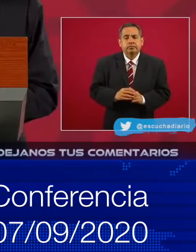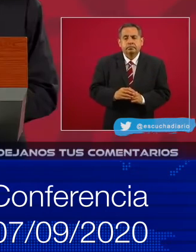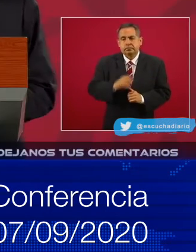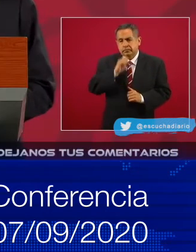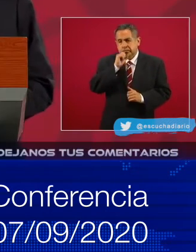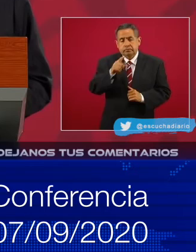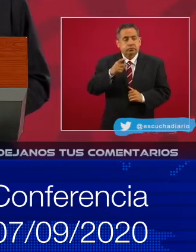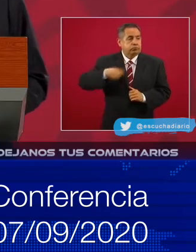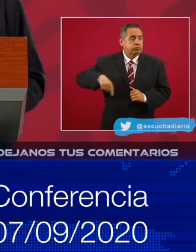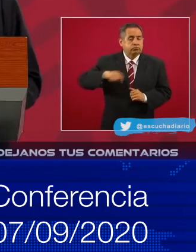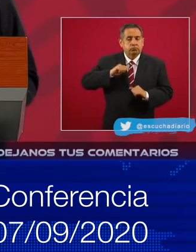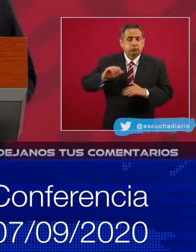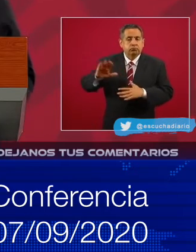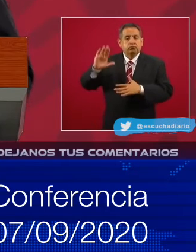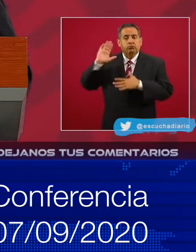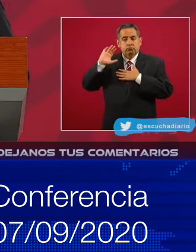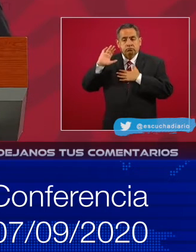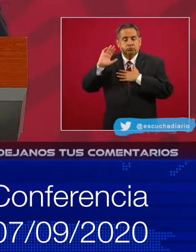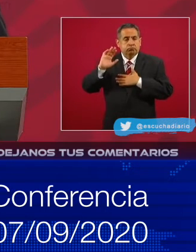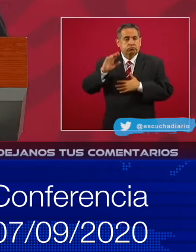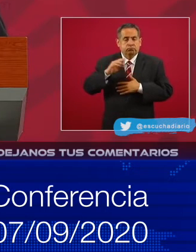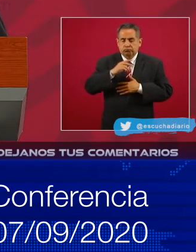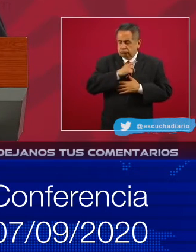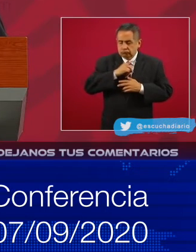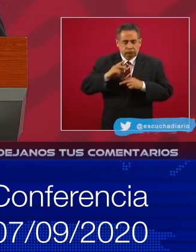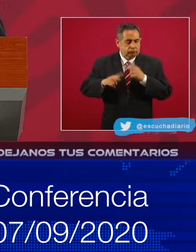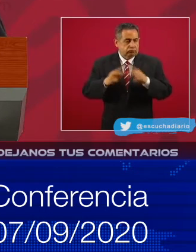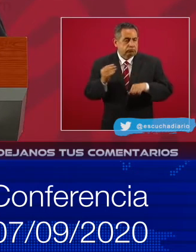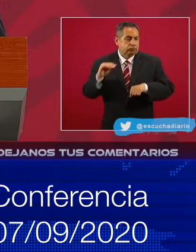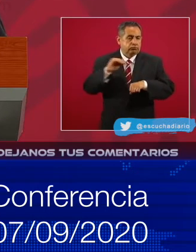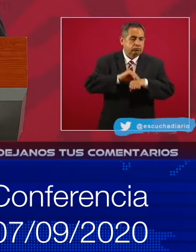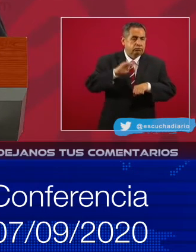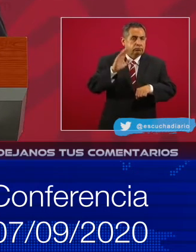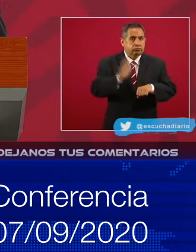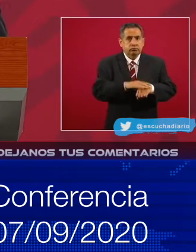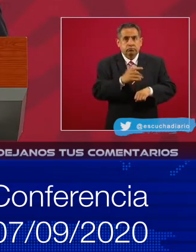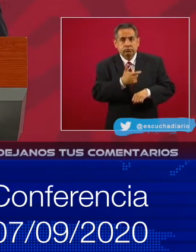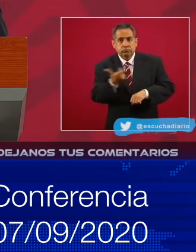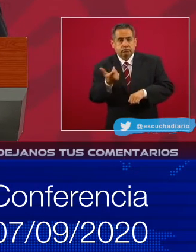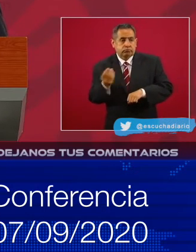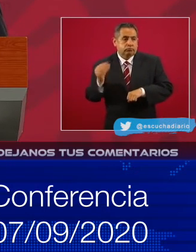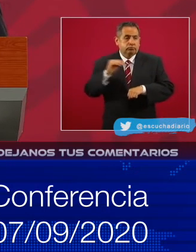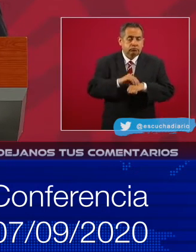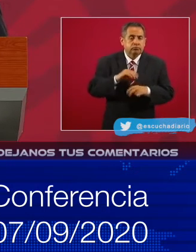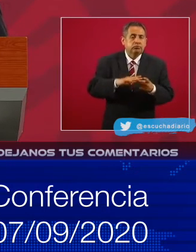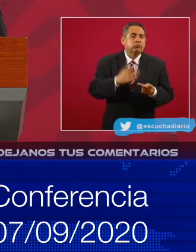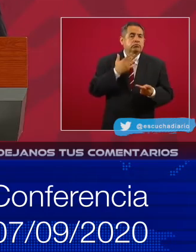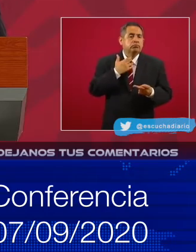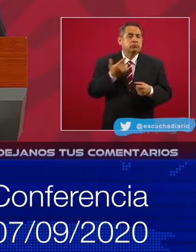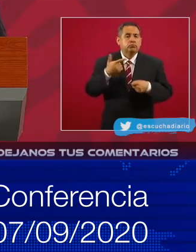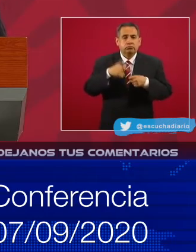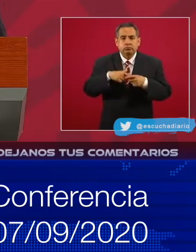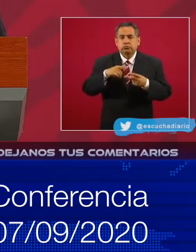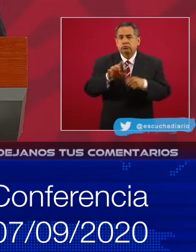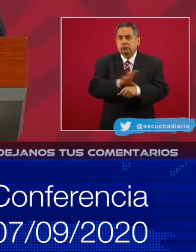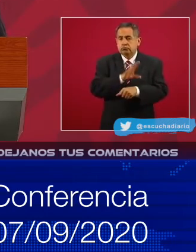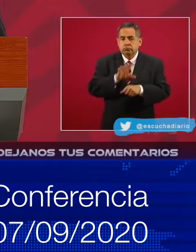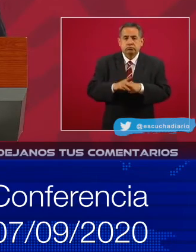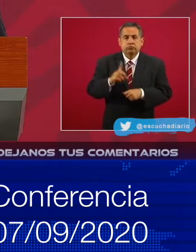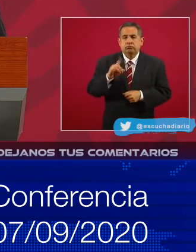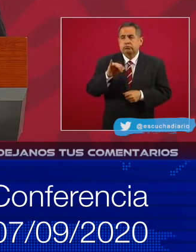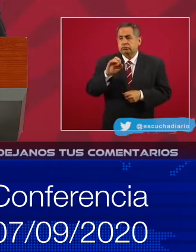existe el compromiso de no aumentar en términos reales los precios de las gasolinas, del diésel, del gas, de la luz,